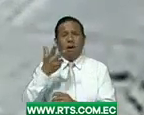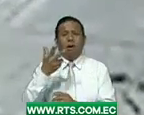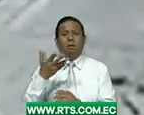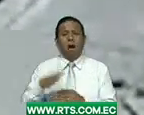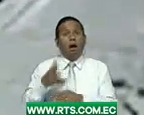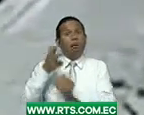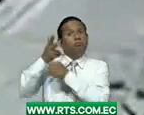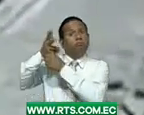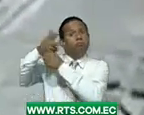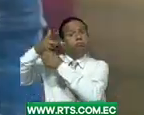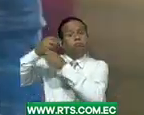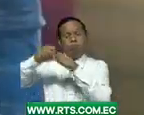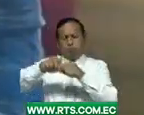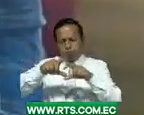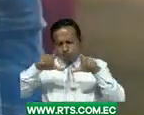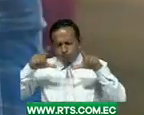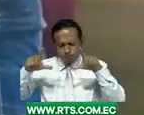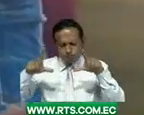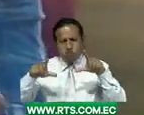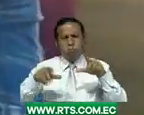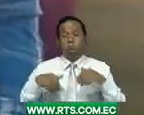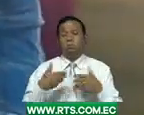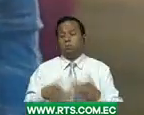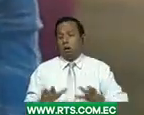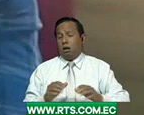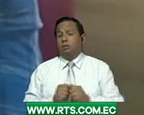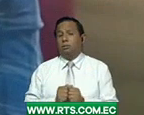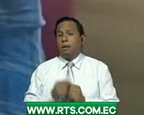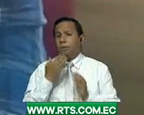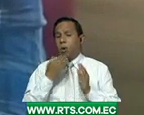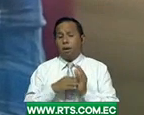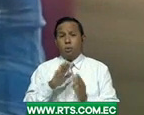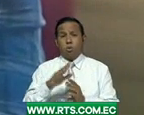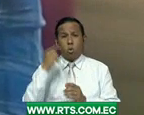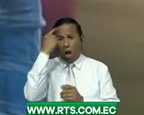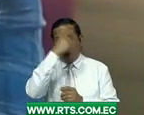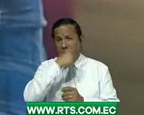grabado en cámaras de seguridad. Tenía heridas en el rostro de balas.